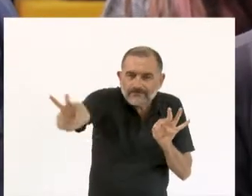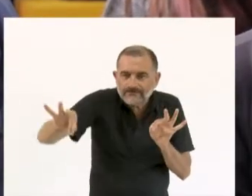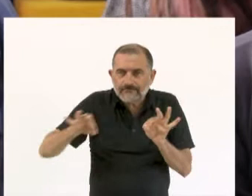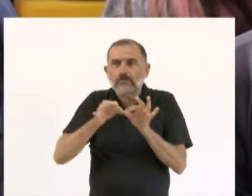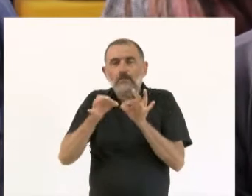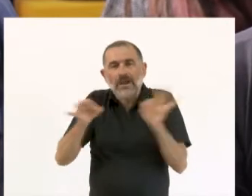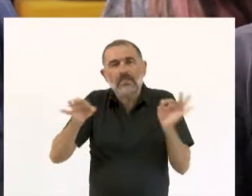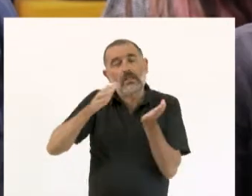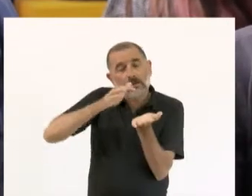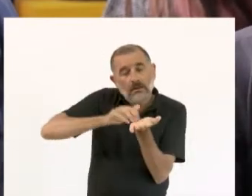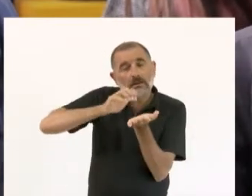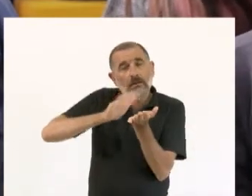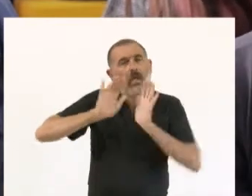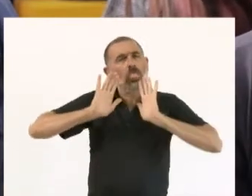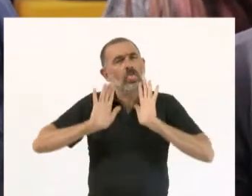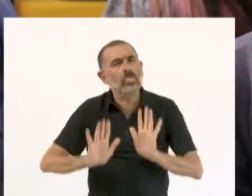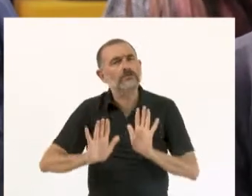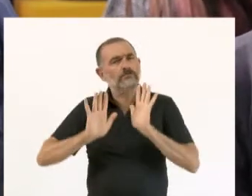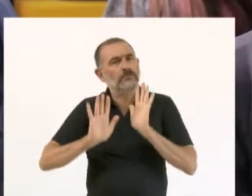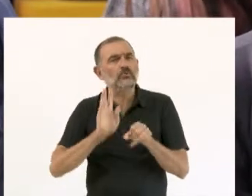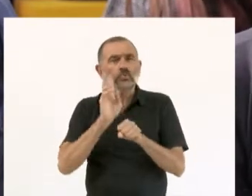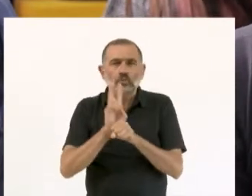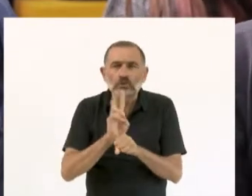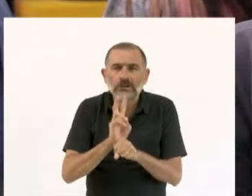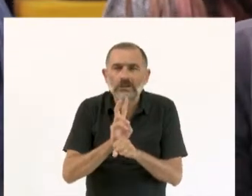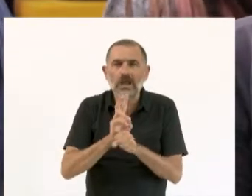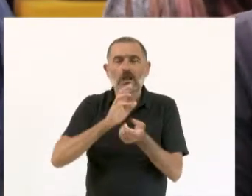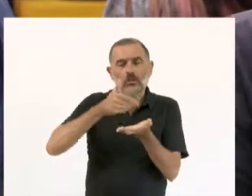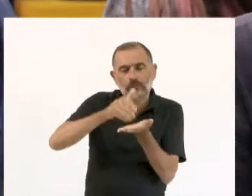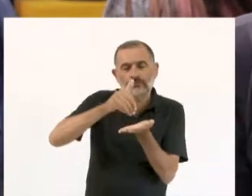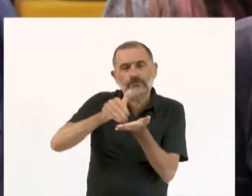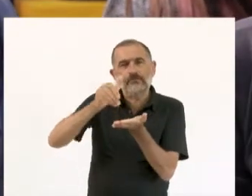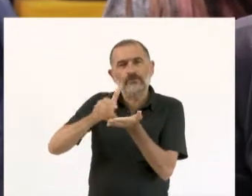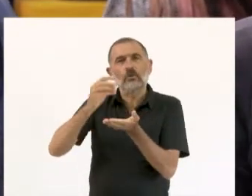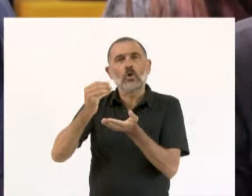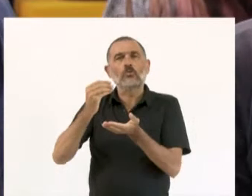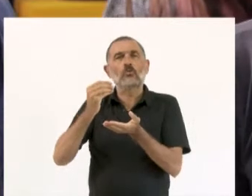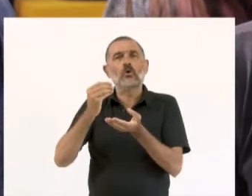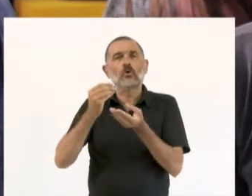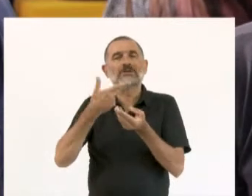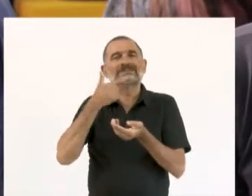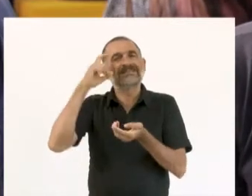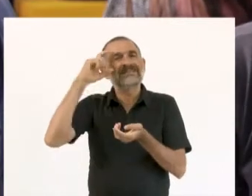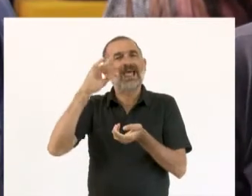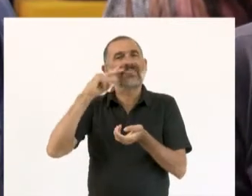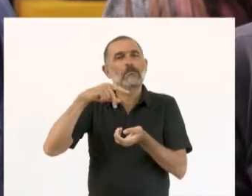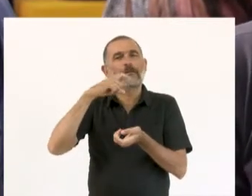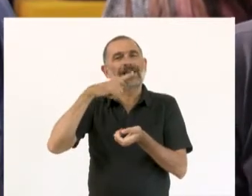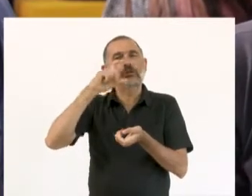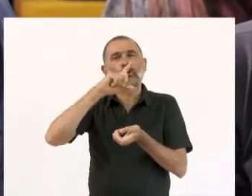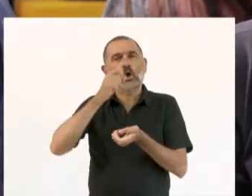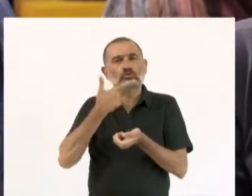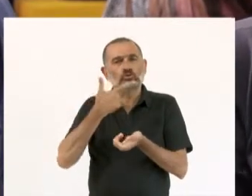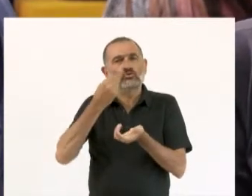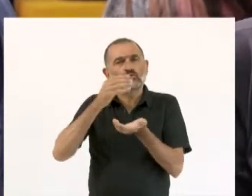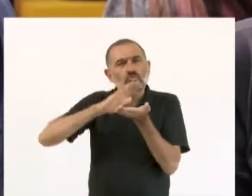lento, para poder despejar el sedimento del individuo. Luego después se lo va levantando, se lo va individualizando en bolsas